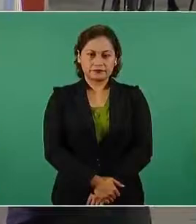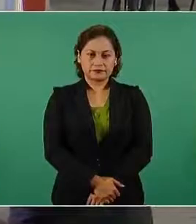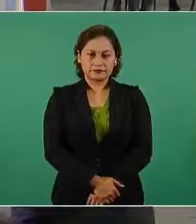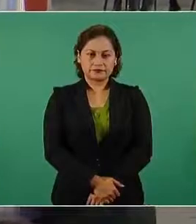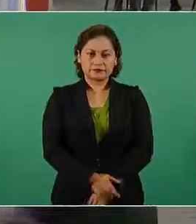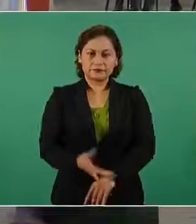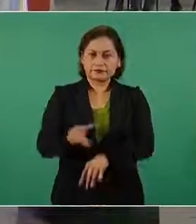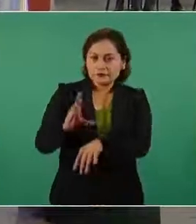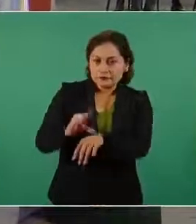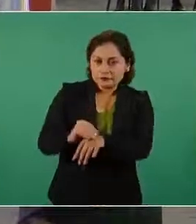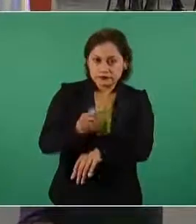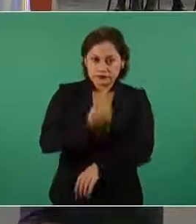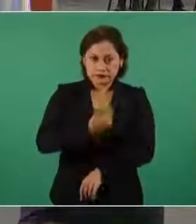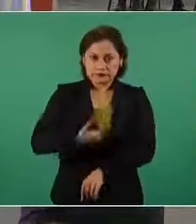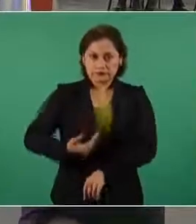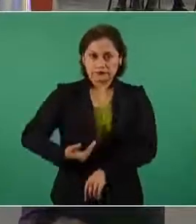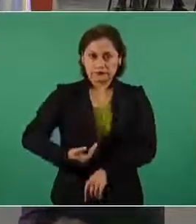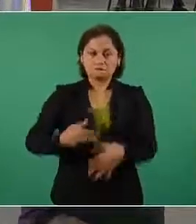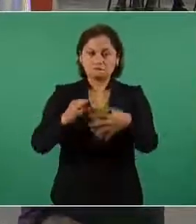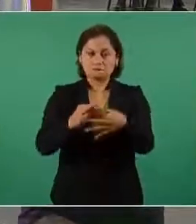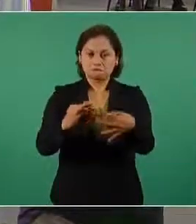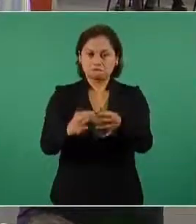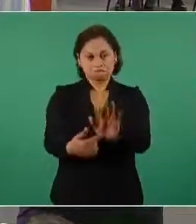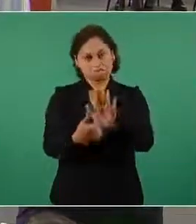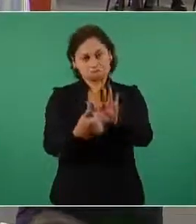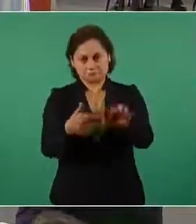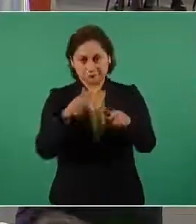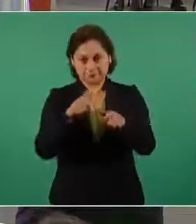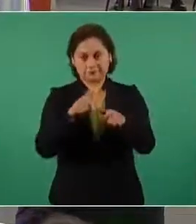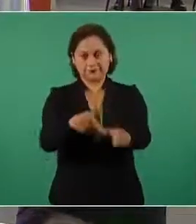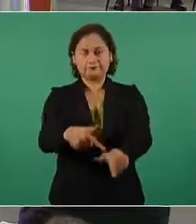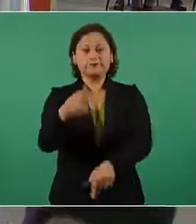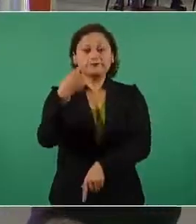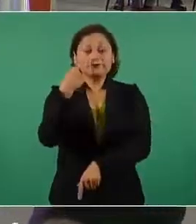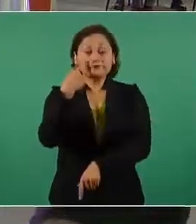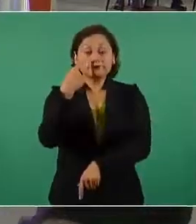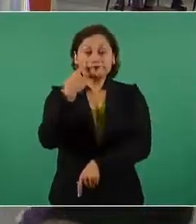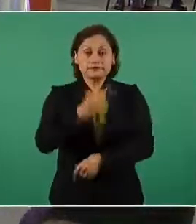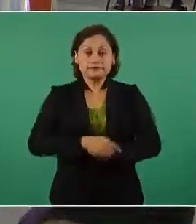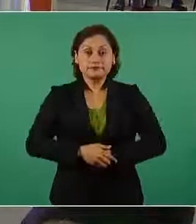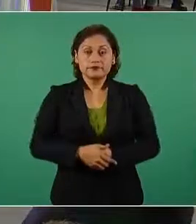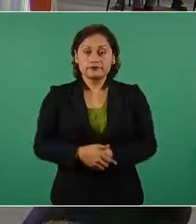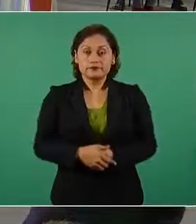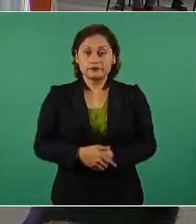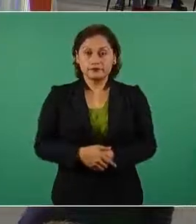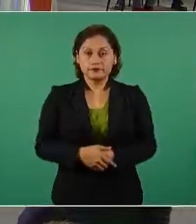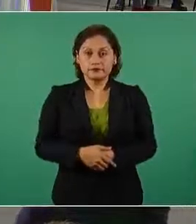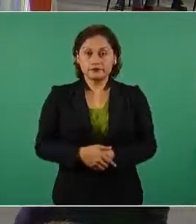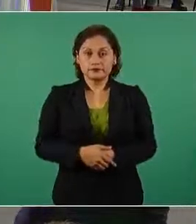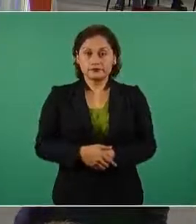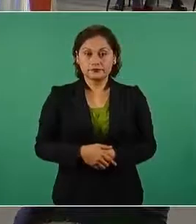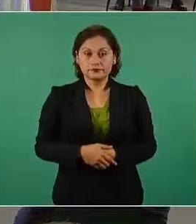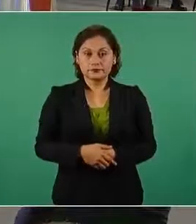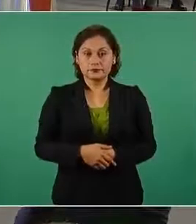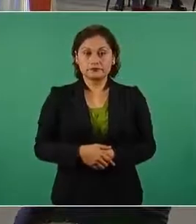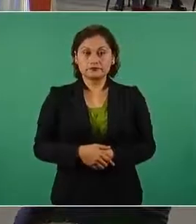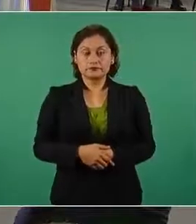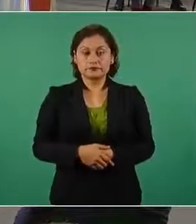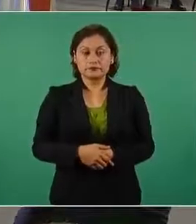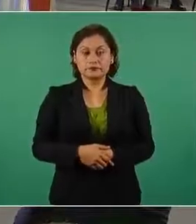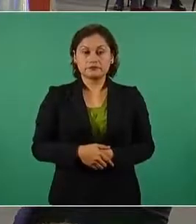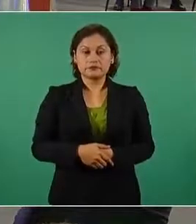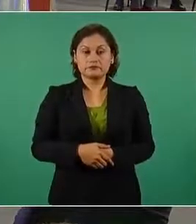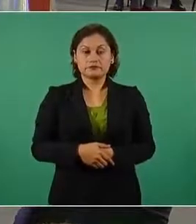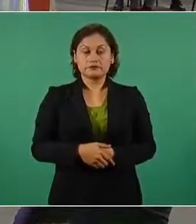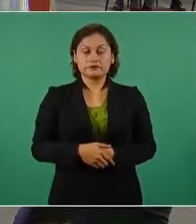Con su permiso, señor presidente, continuamos con el informe. Bien, durante los primeros momentos, la